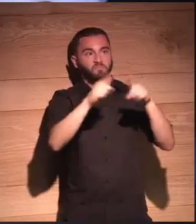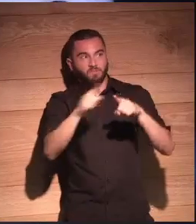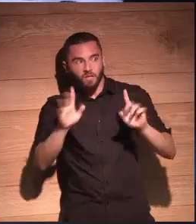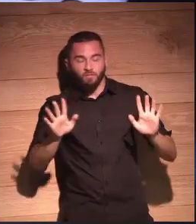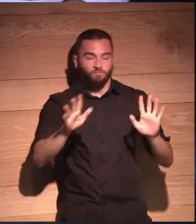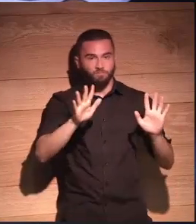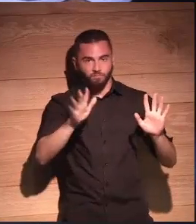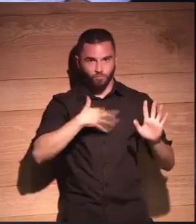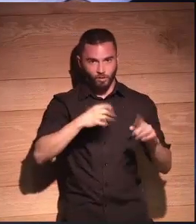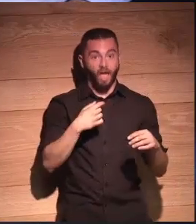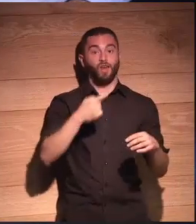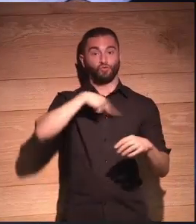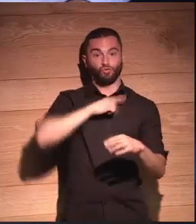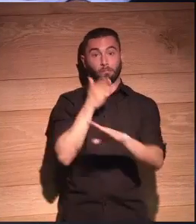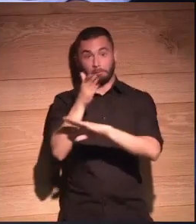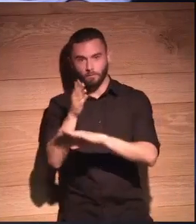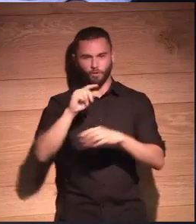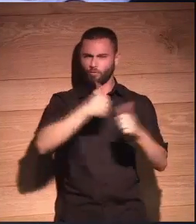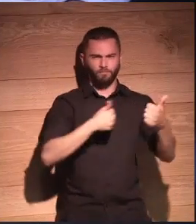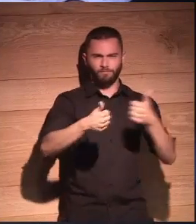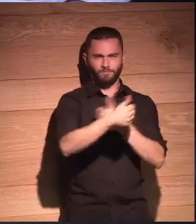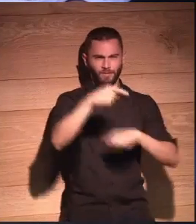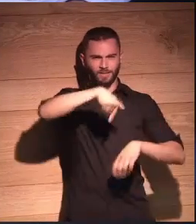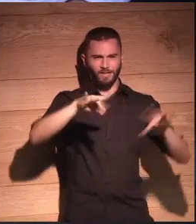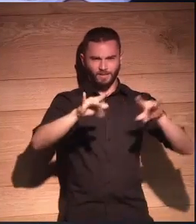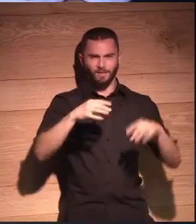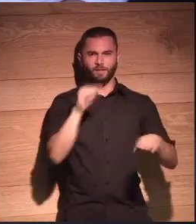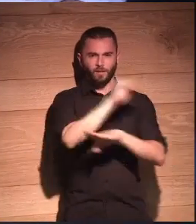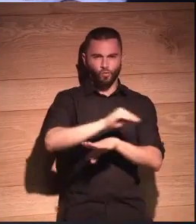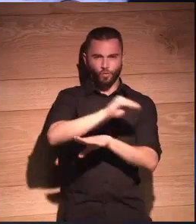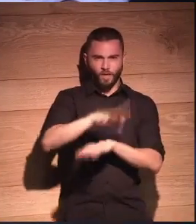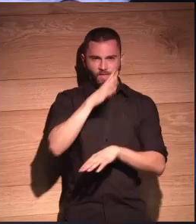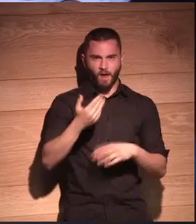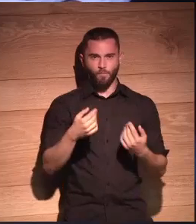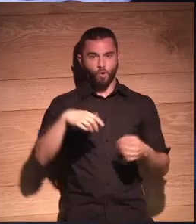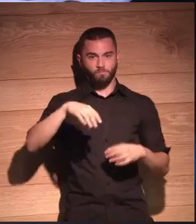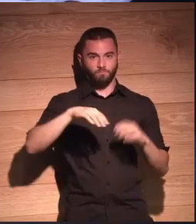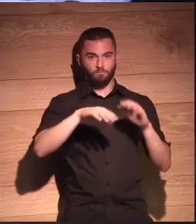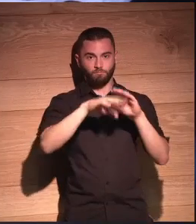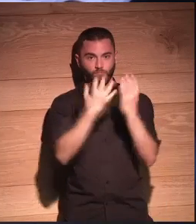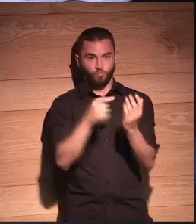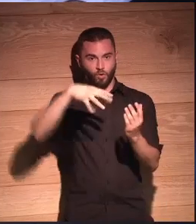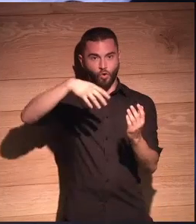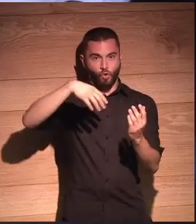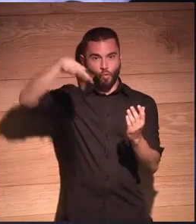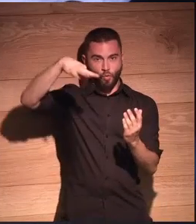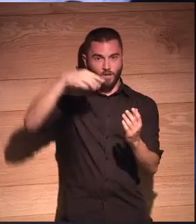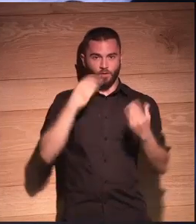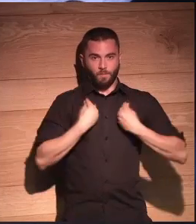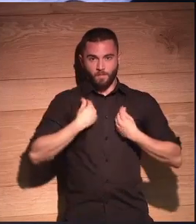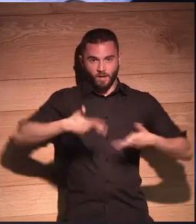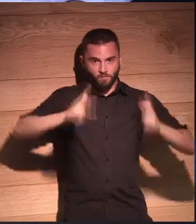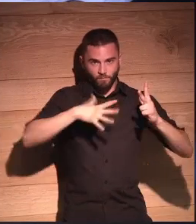O sea, creo que tenemos primero la prioridad de cuidar este planeta porque es el único cuerpo celeste donde podemos vivir de momento.